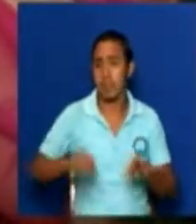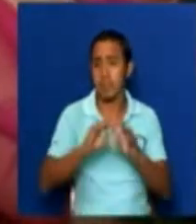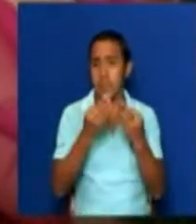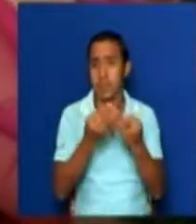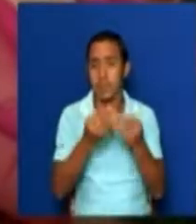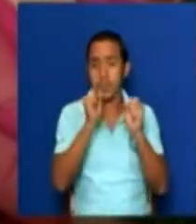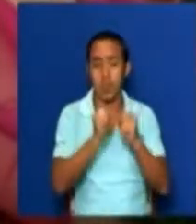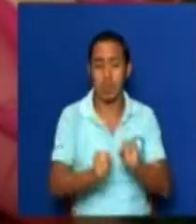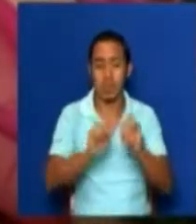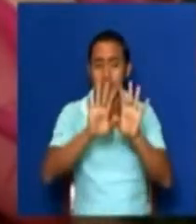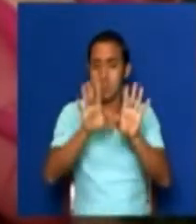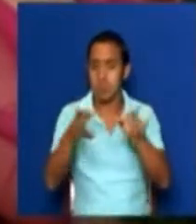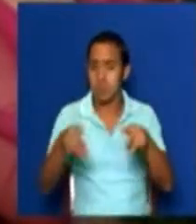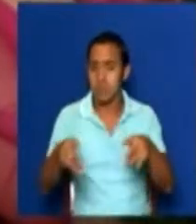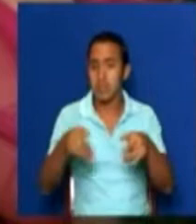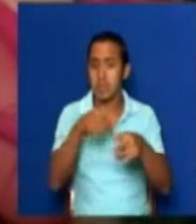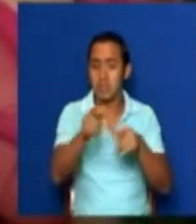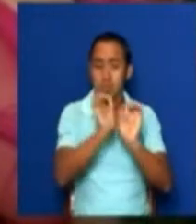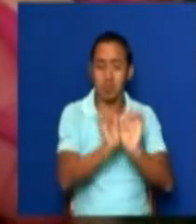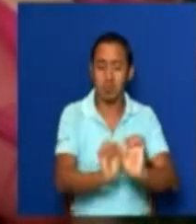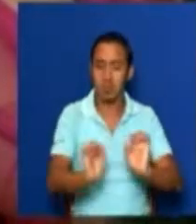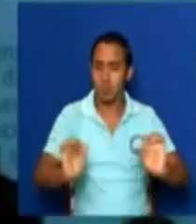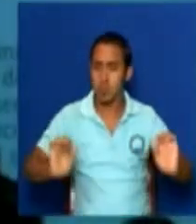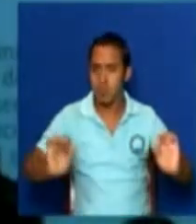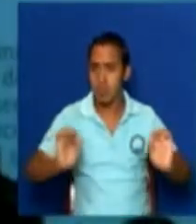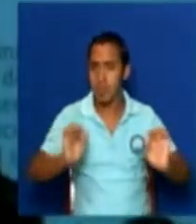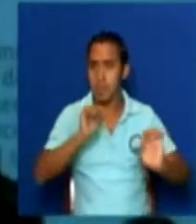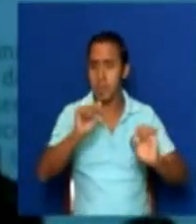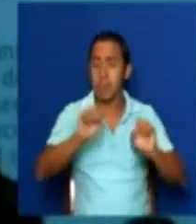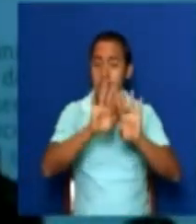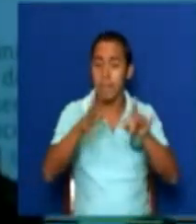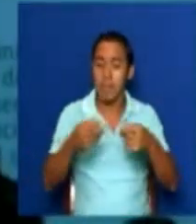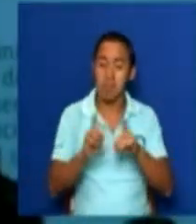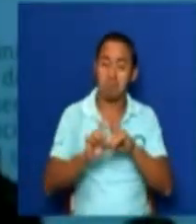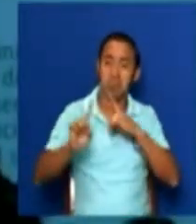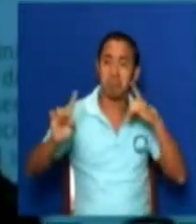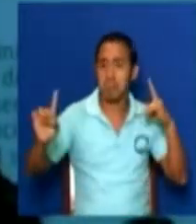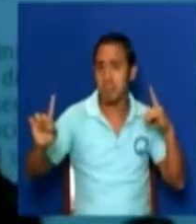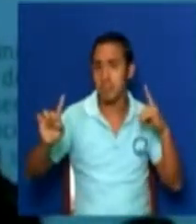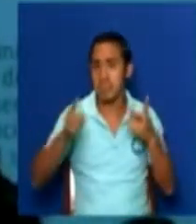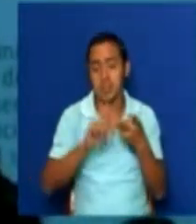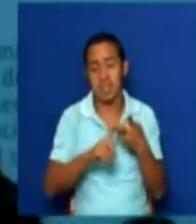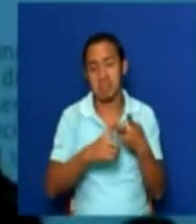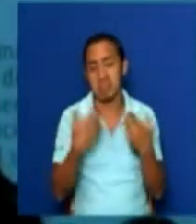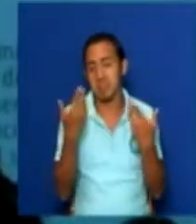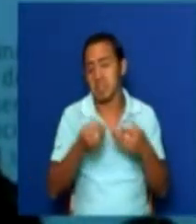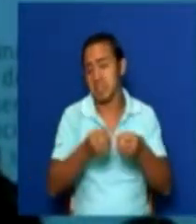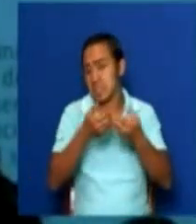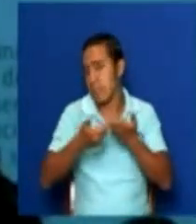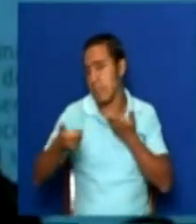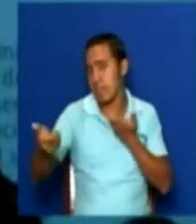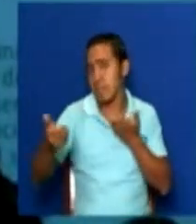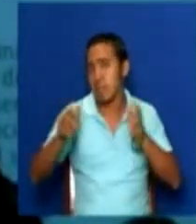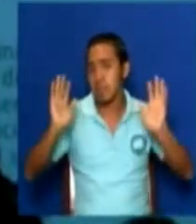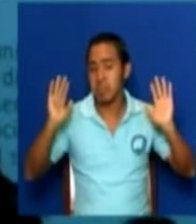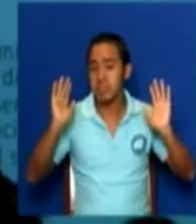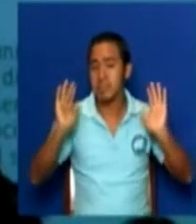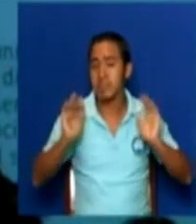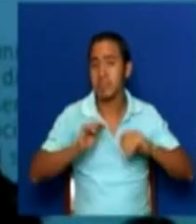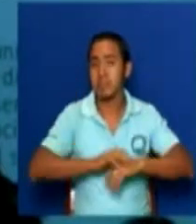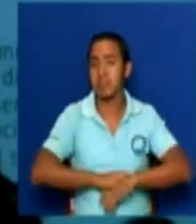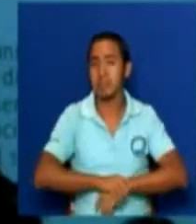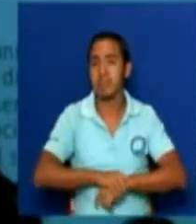y niños y a mujeres que se han separado, que han quedado divorciadas.